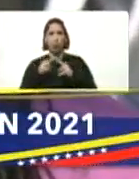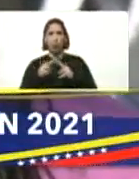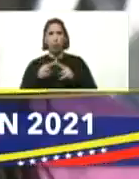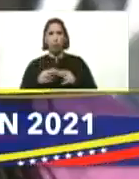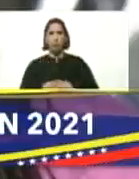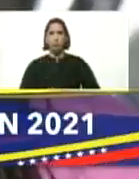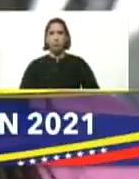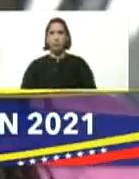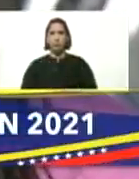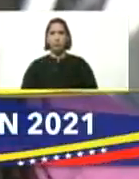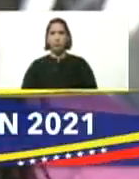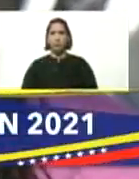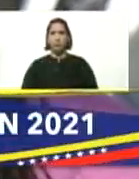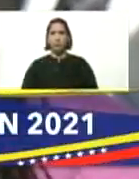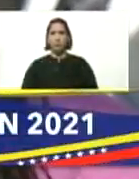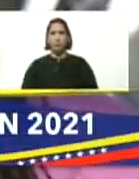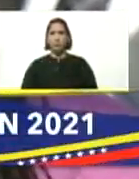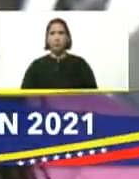ver.